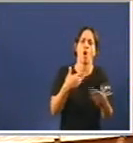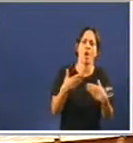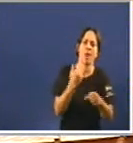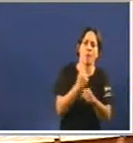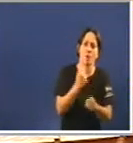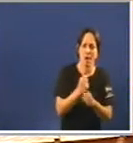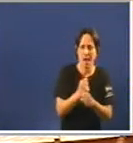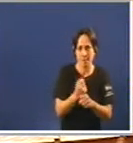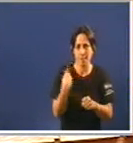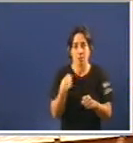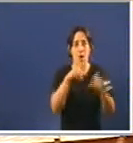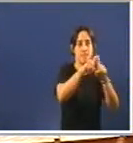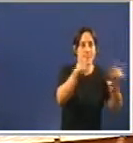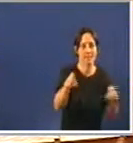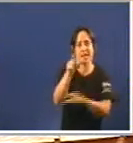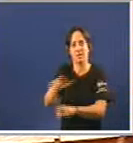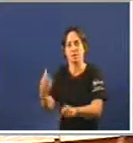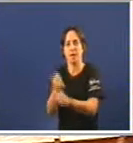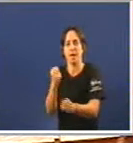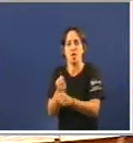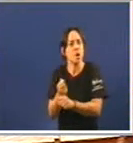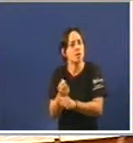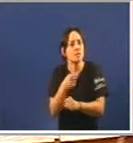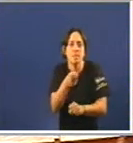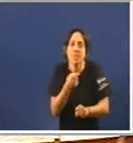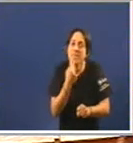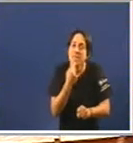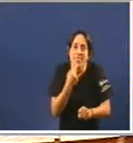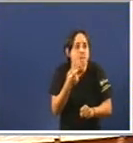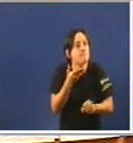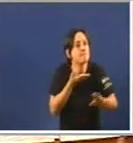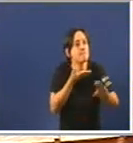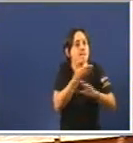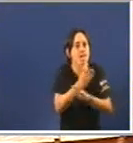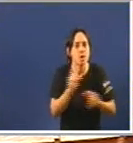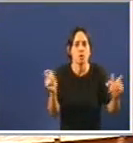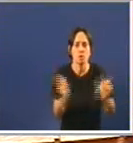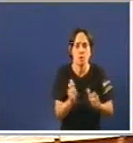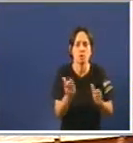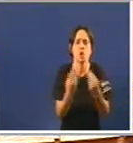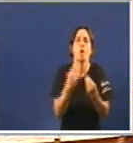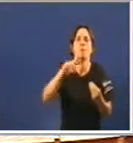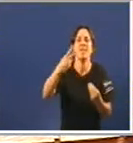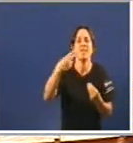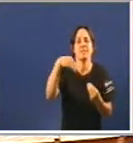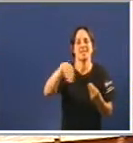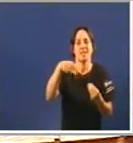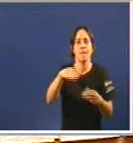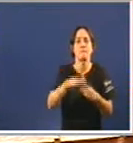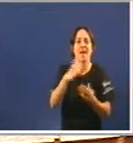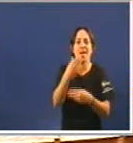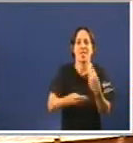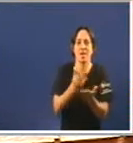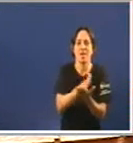como as traballadoras e traballadores que soliciten xuntazas coa Administración, é dicir, con vicepresidencia, para que medie e